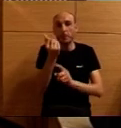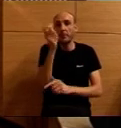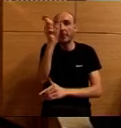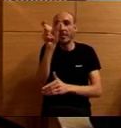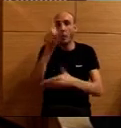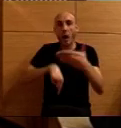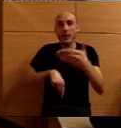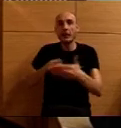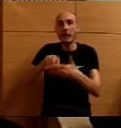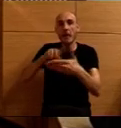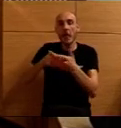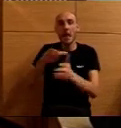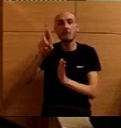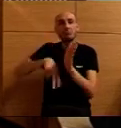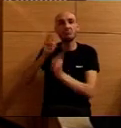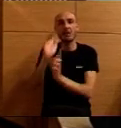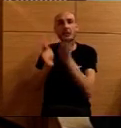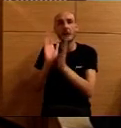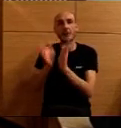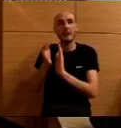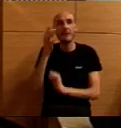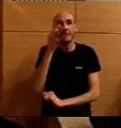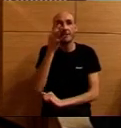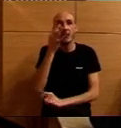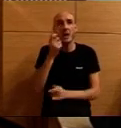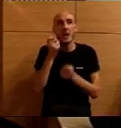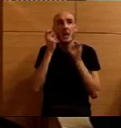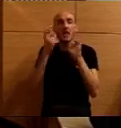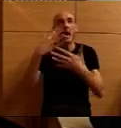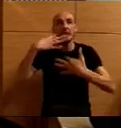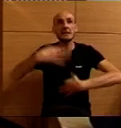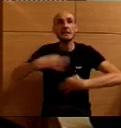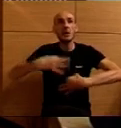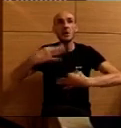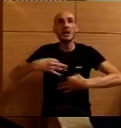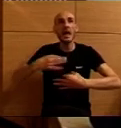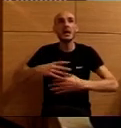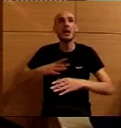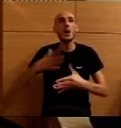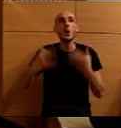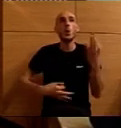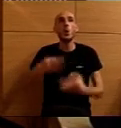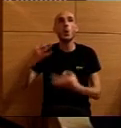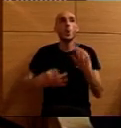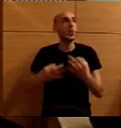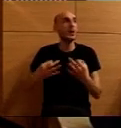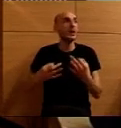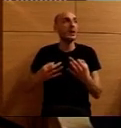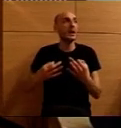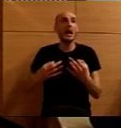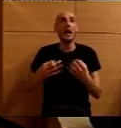alquiler, no existiendo en la misma ninguna medida que refuerce la seguridad jurídica para el arrendatario. Lo del arrendatario lo nombraré